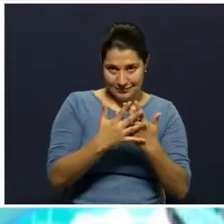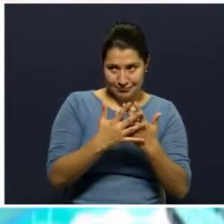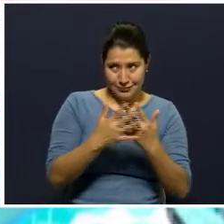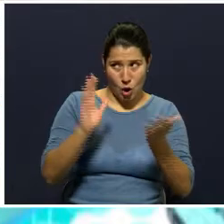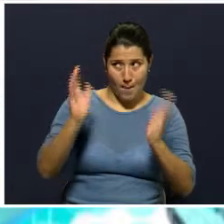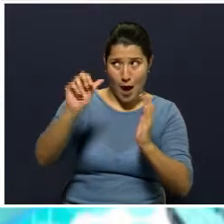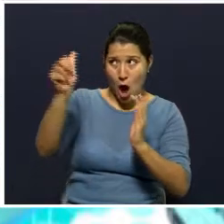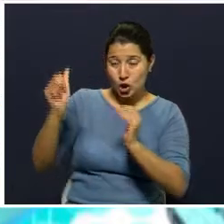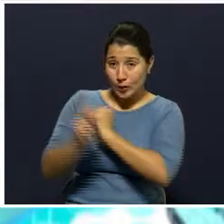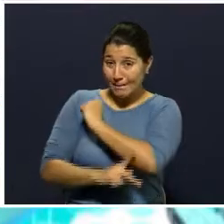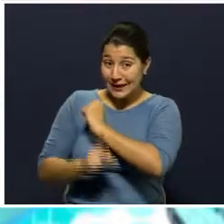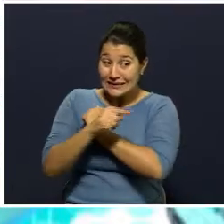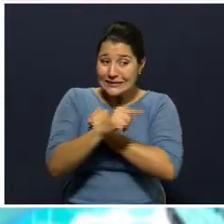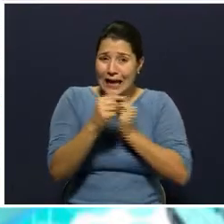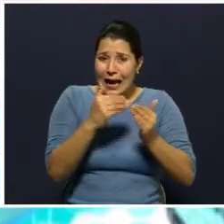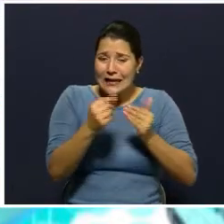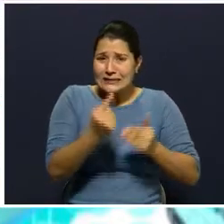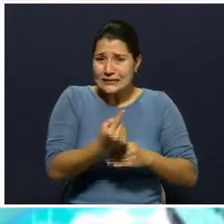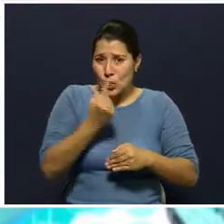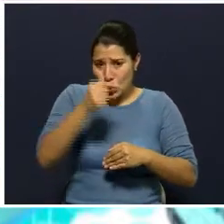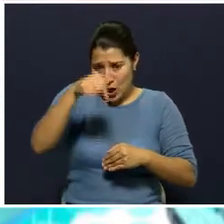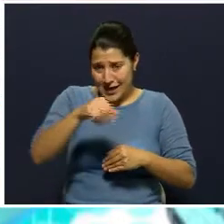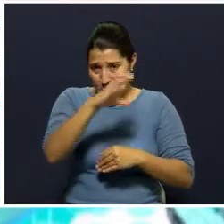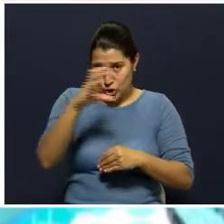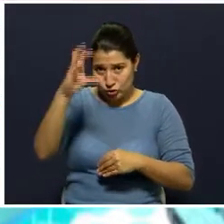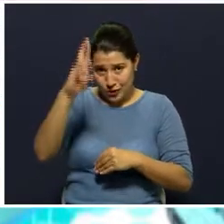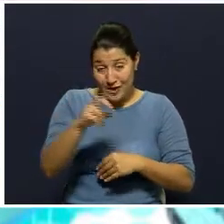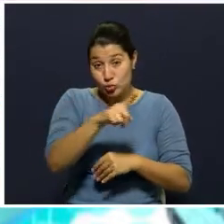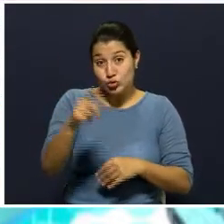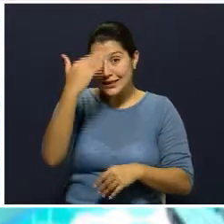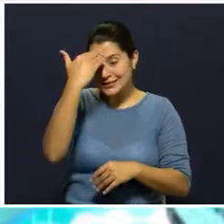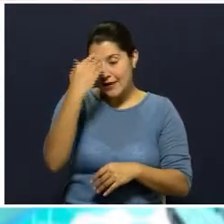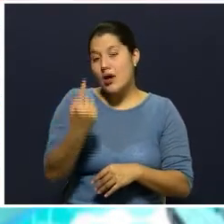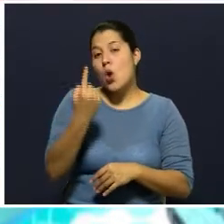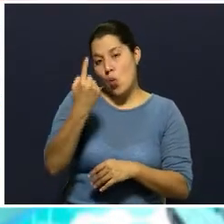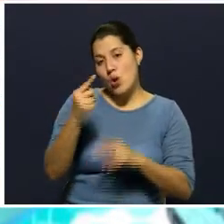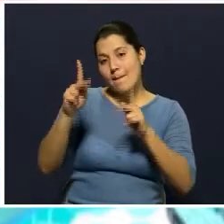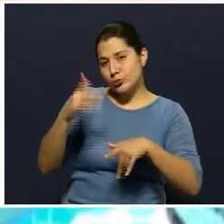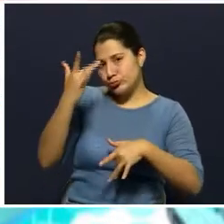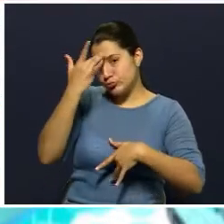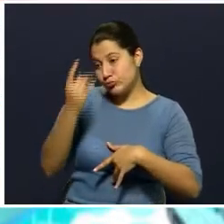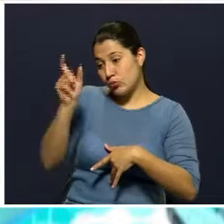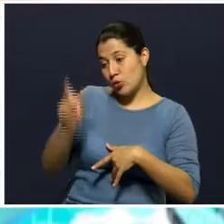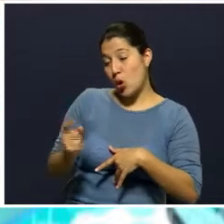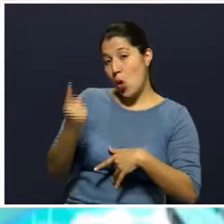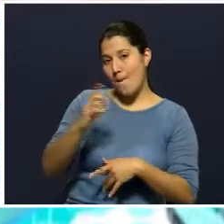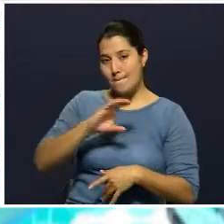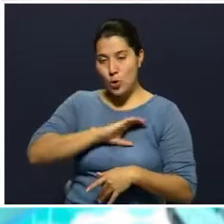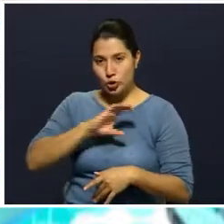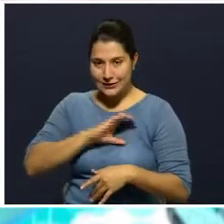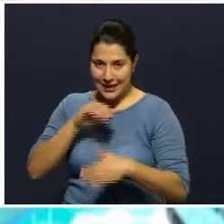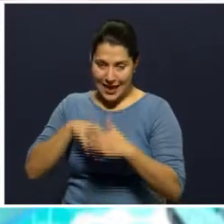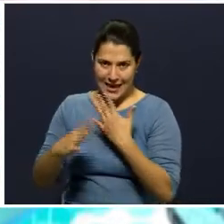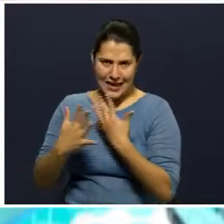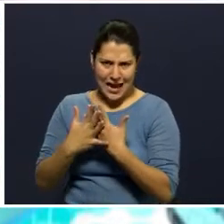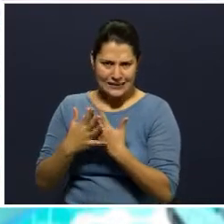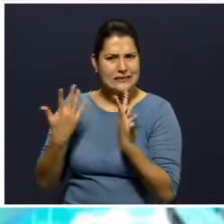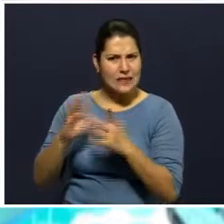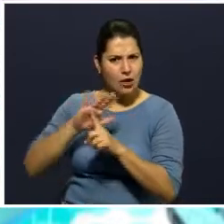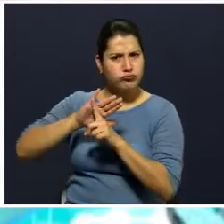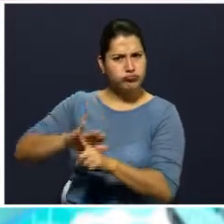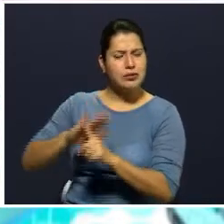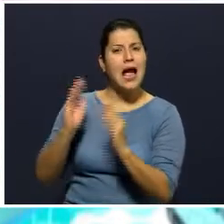población penitenciaria. Como probablemente todos sabemos, tuvimos un contagiado que fue un compañero de la policía penitenciaria que se está recuperando en su